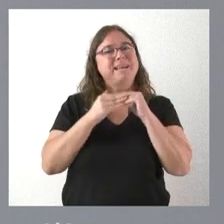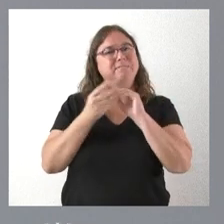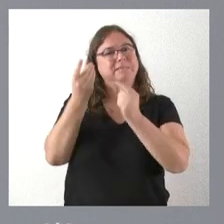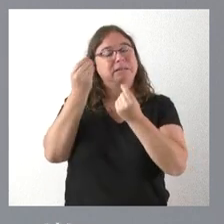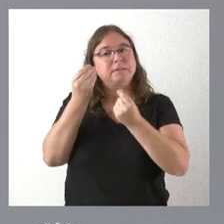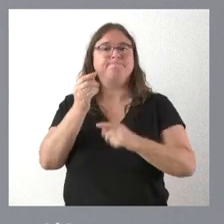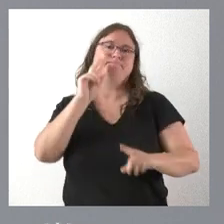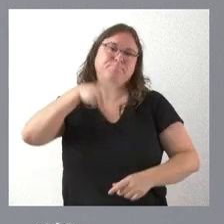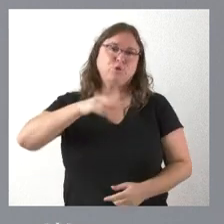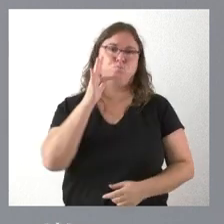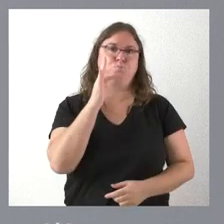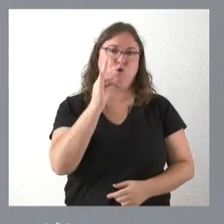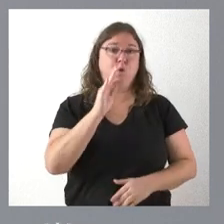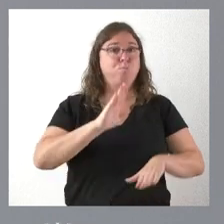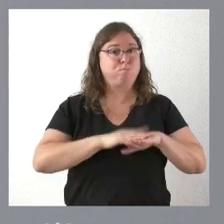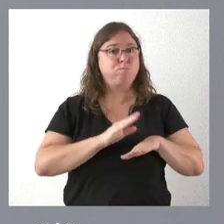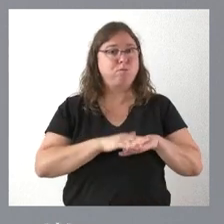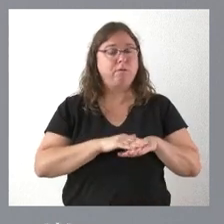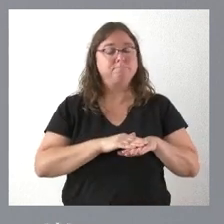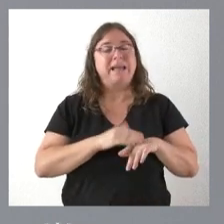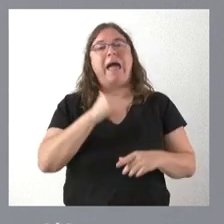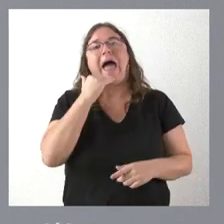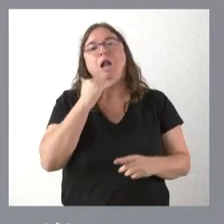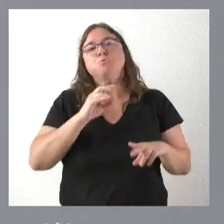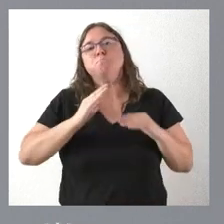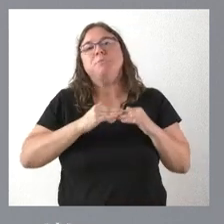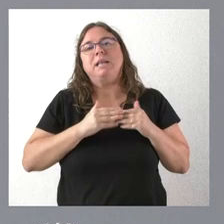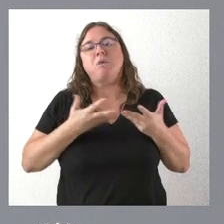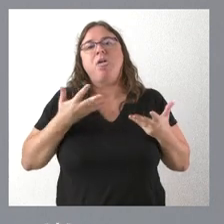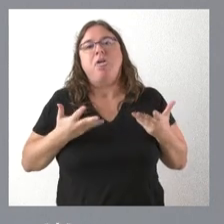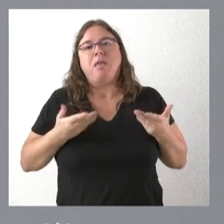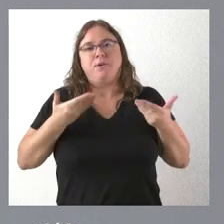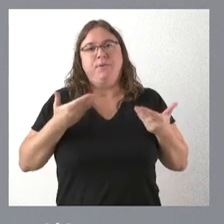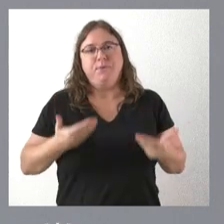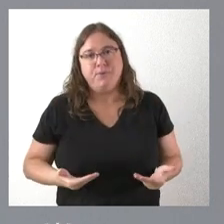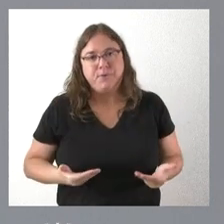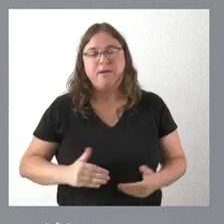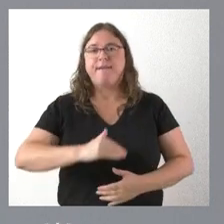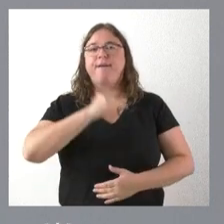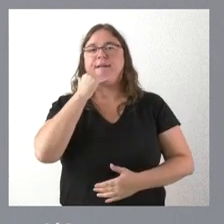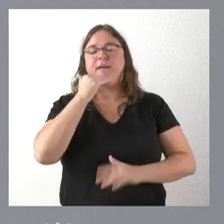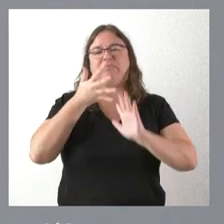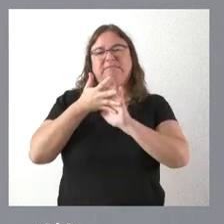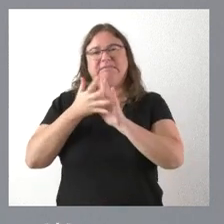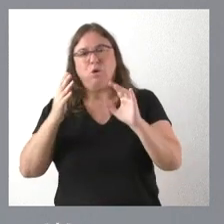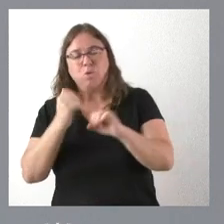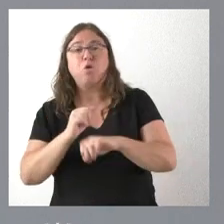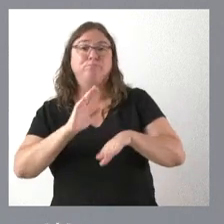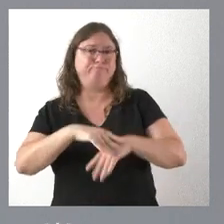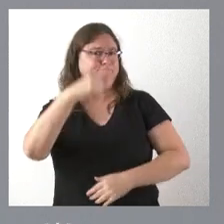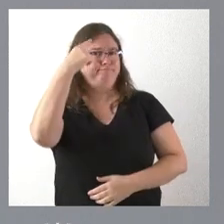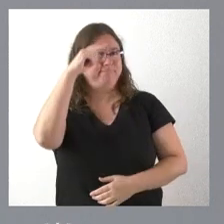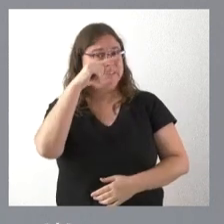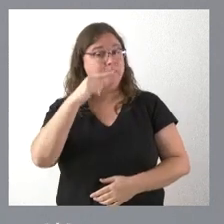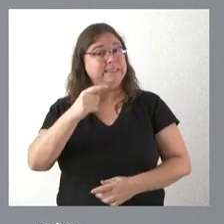muy positivo Porque al menos rebajaríamos algunas inseguridades algunas definiciones y ya saben ustedes que